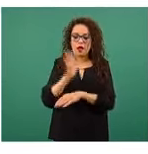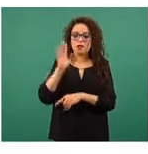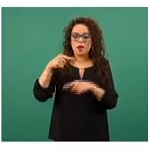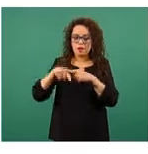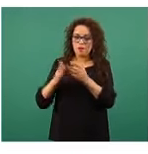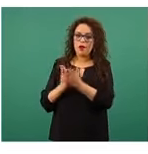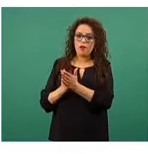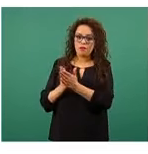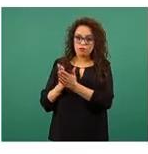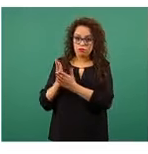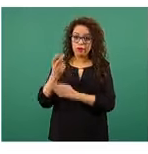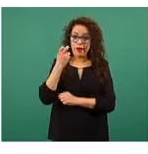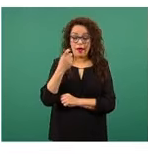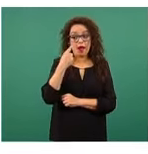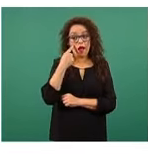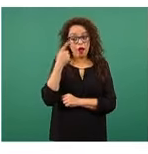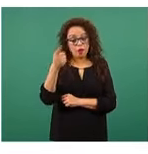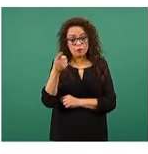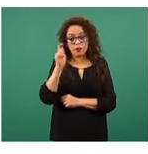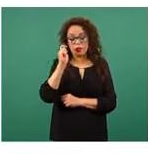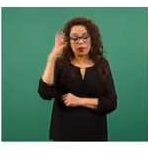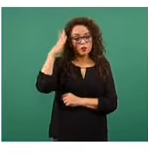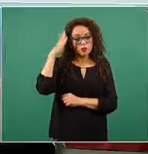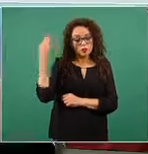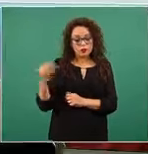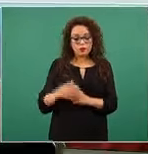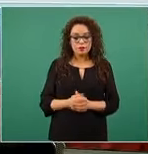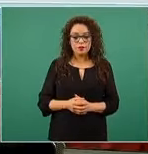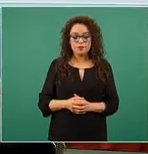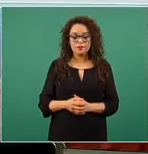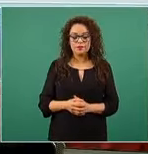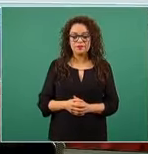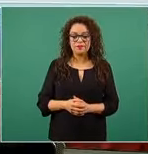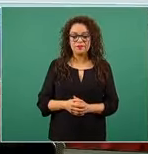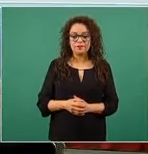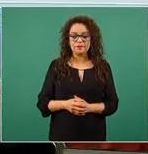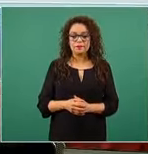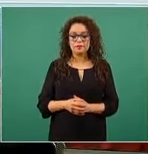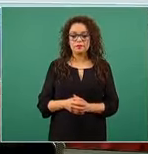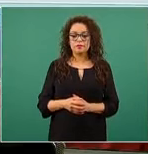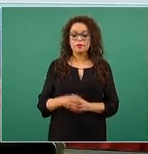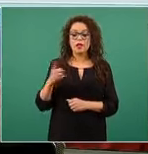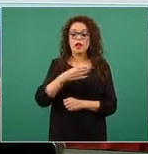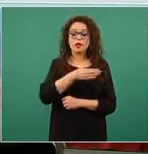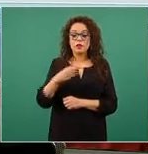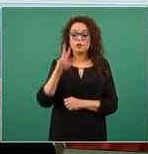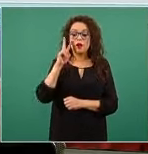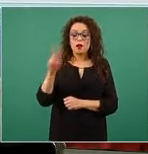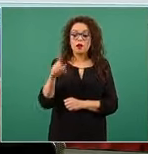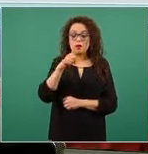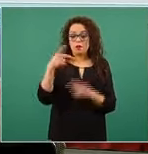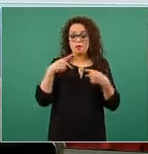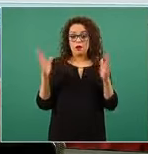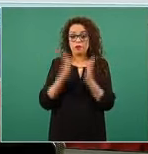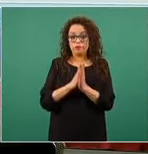importante también el estado de Colima. Felizmente esto no se ve tampoco todavía en las defunciones. Siguiente diapositiva.